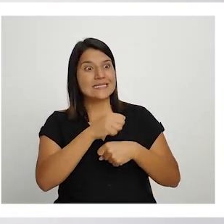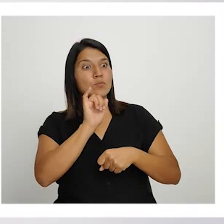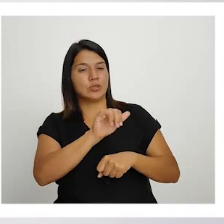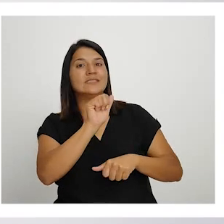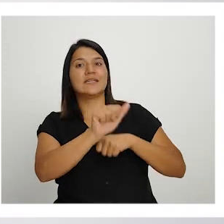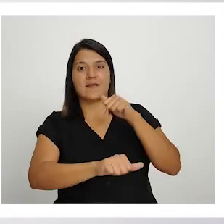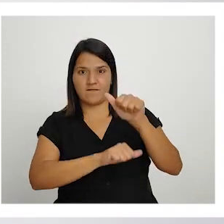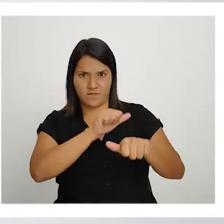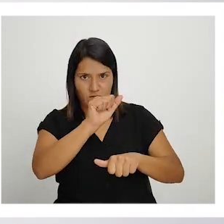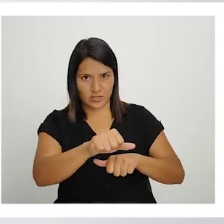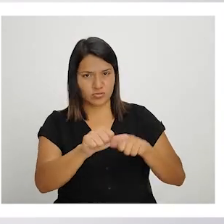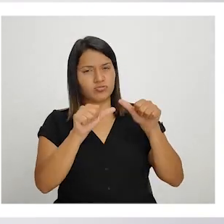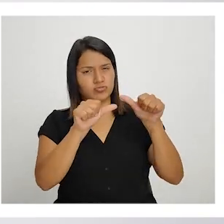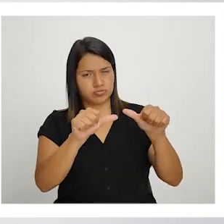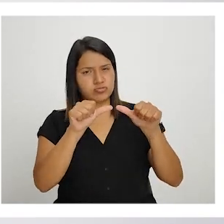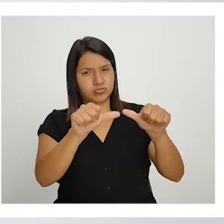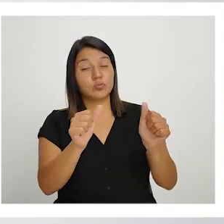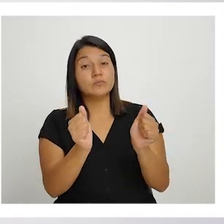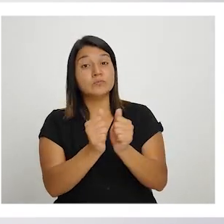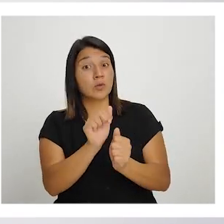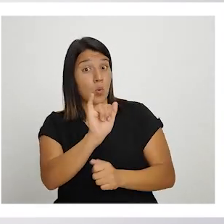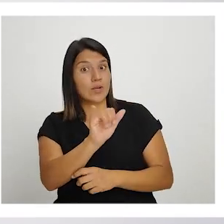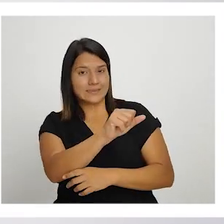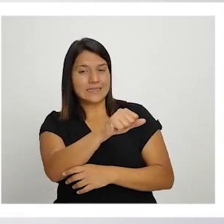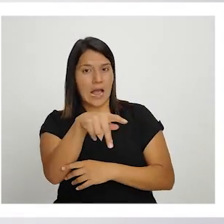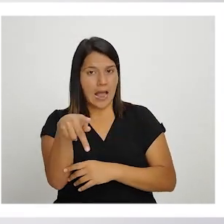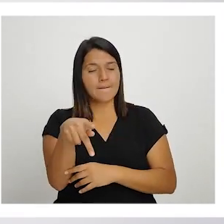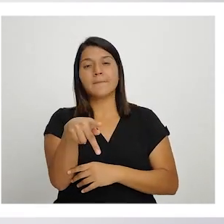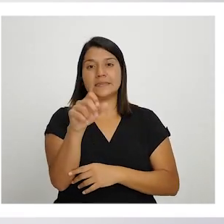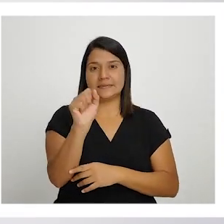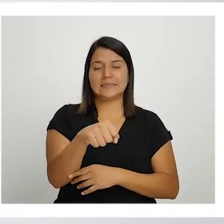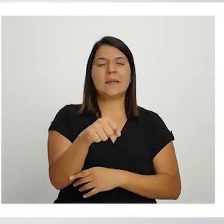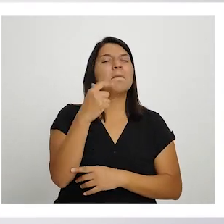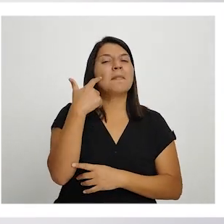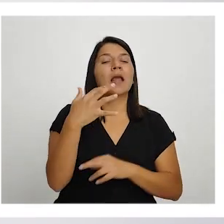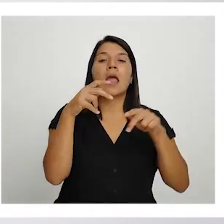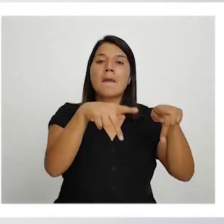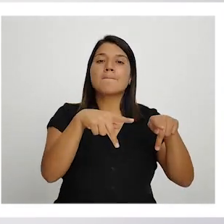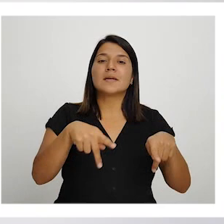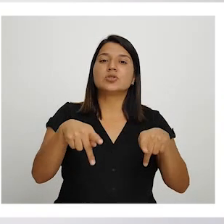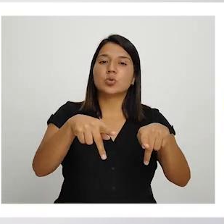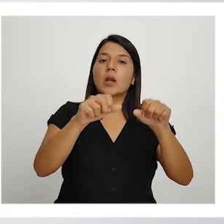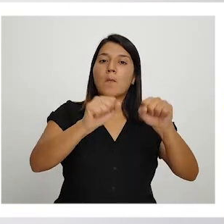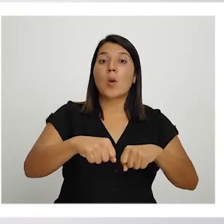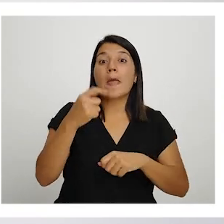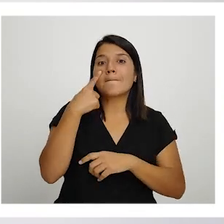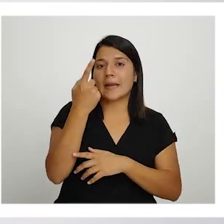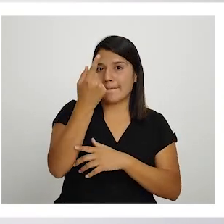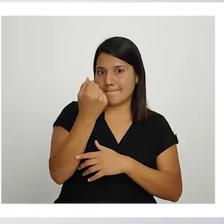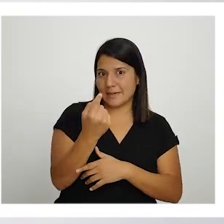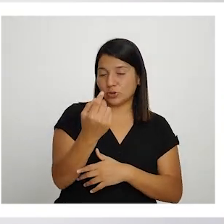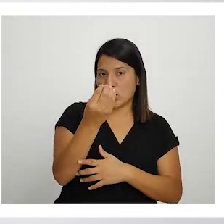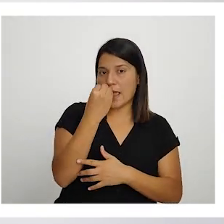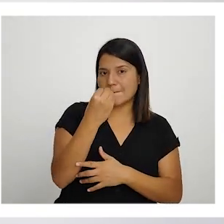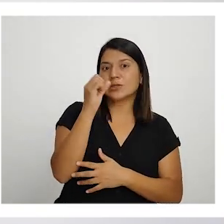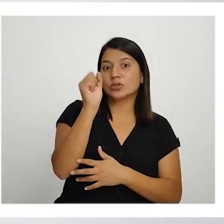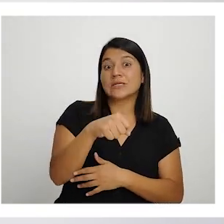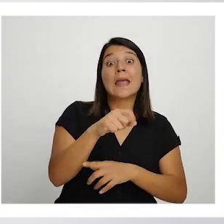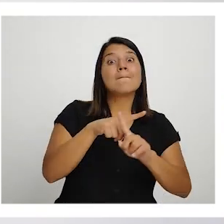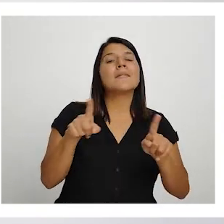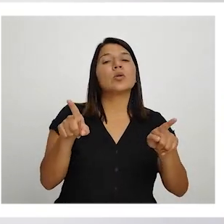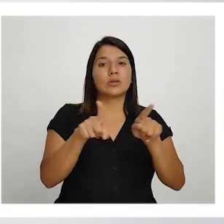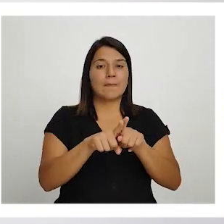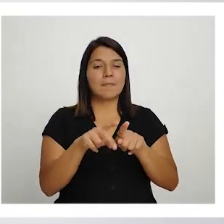sostenido con esta herramienta digital que tenemos para que la gente pueda ver los precios de los alimentos, también le hemos